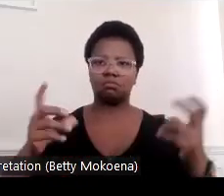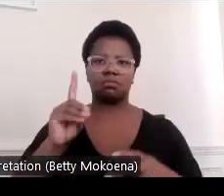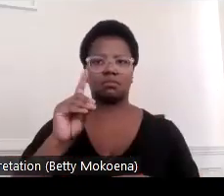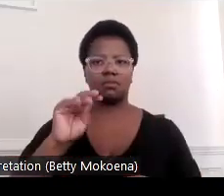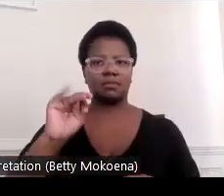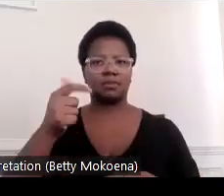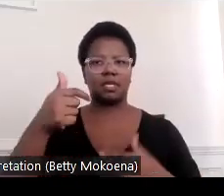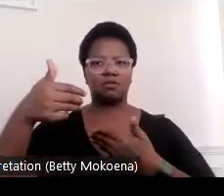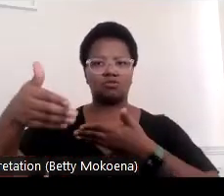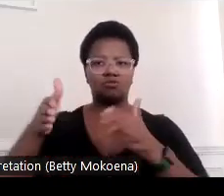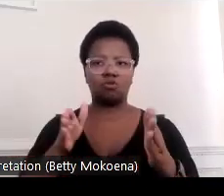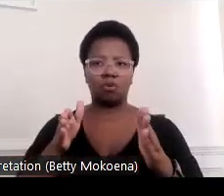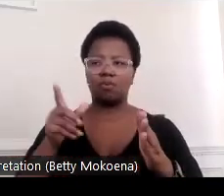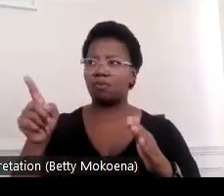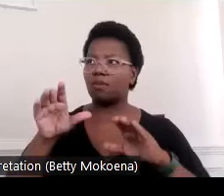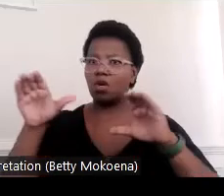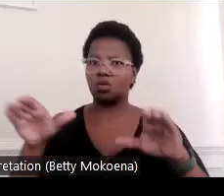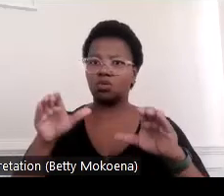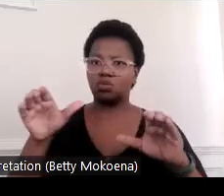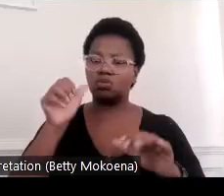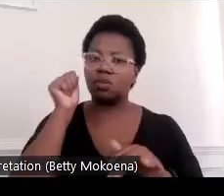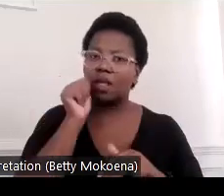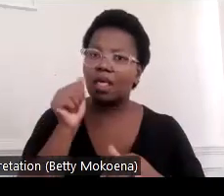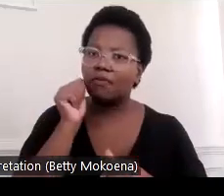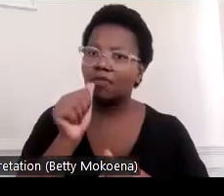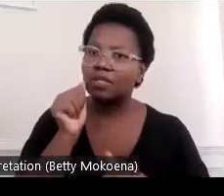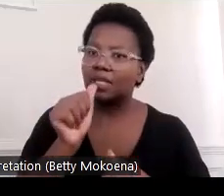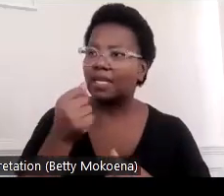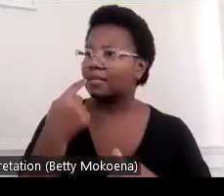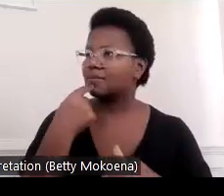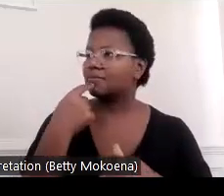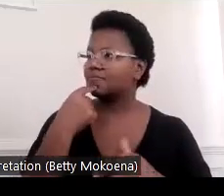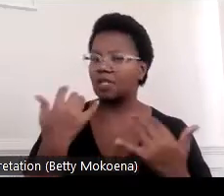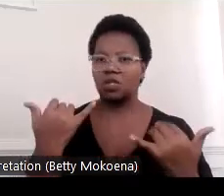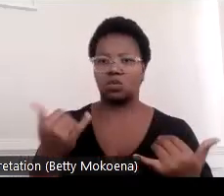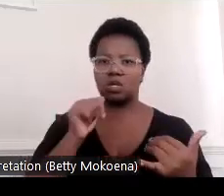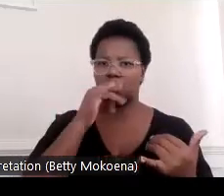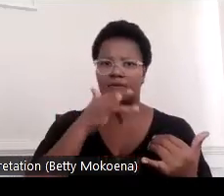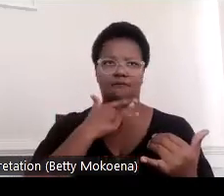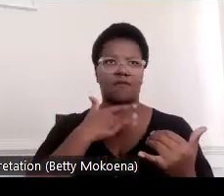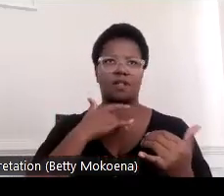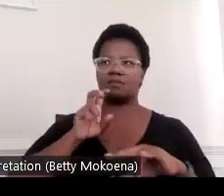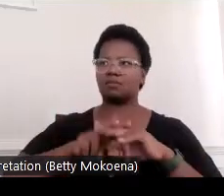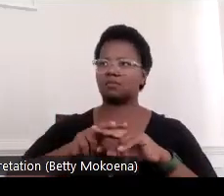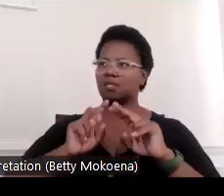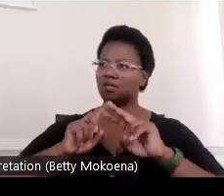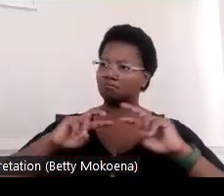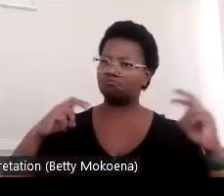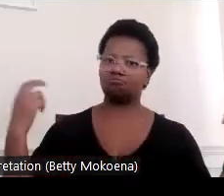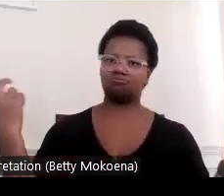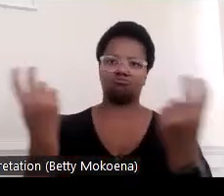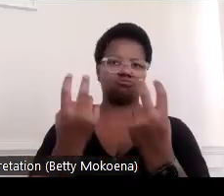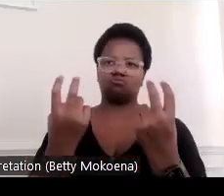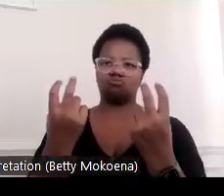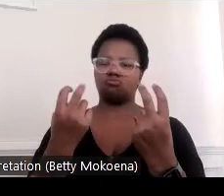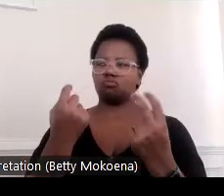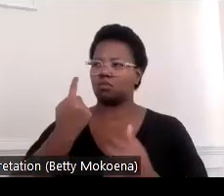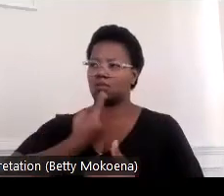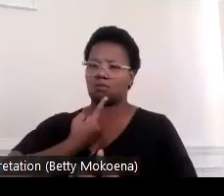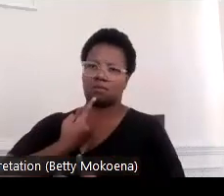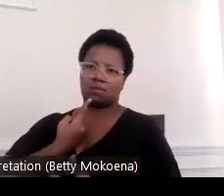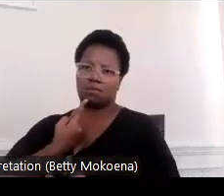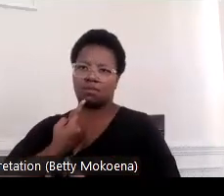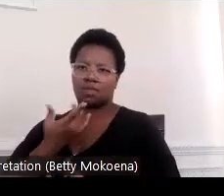solo si desean puede ser algo que hacen regularmente o puede ser mira hoy Simplemente no me da la gana hacer con otras personas quiero comer